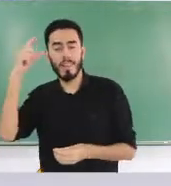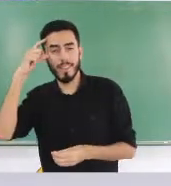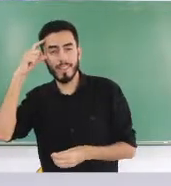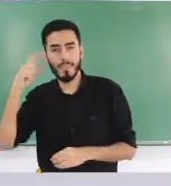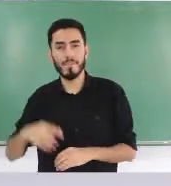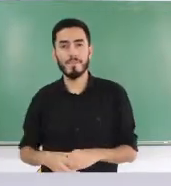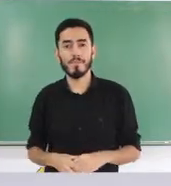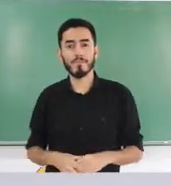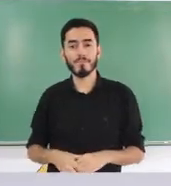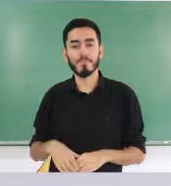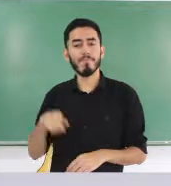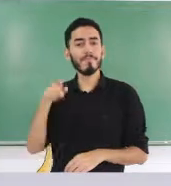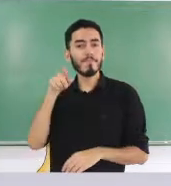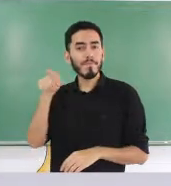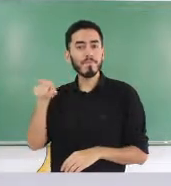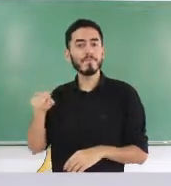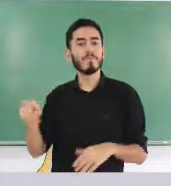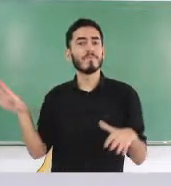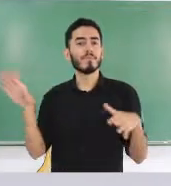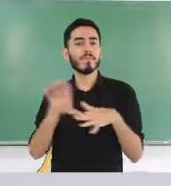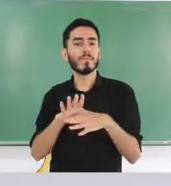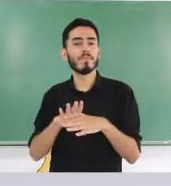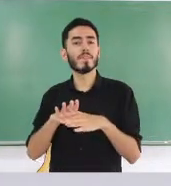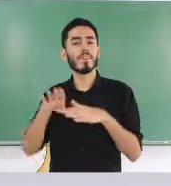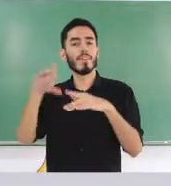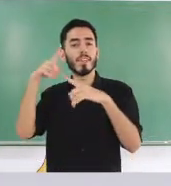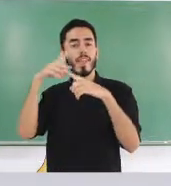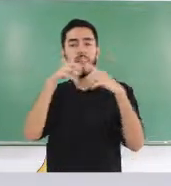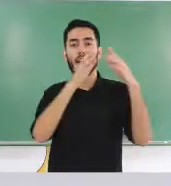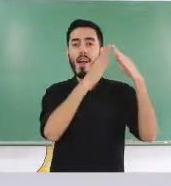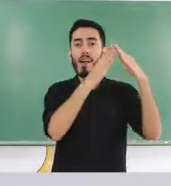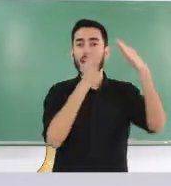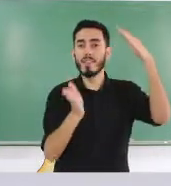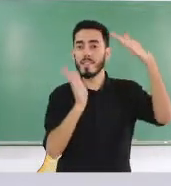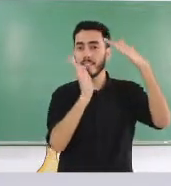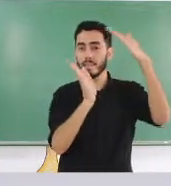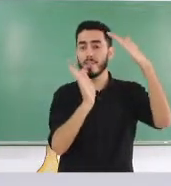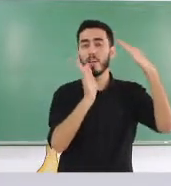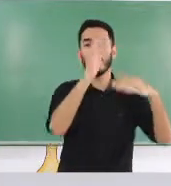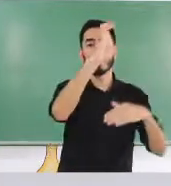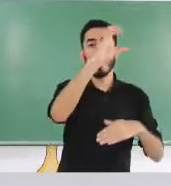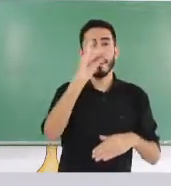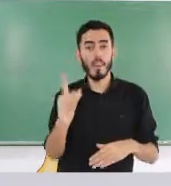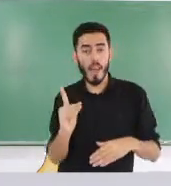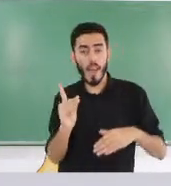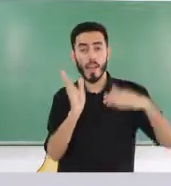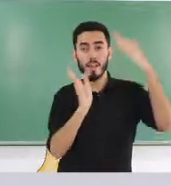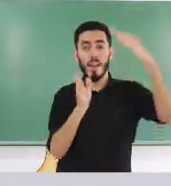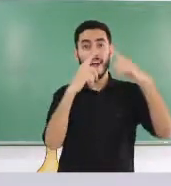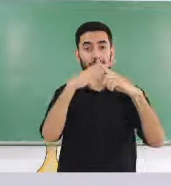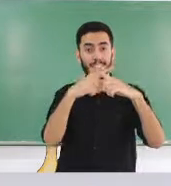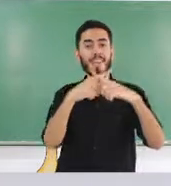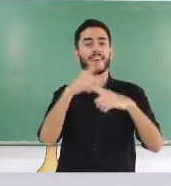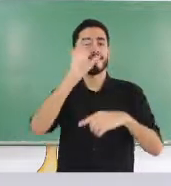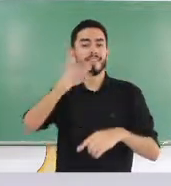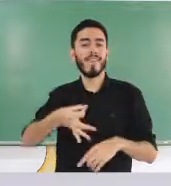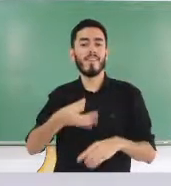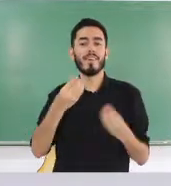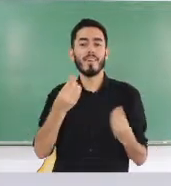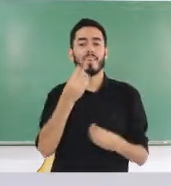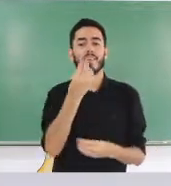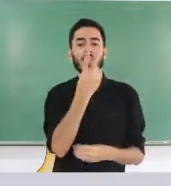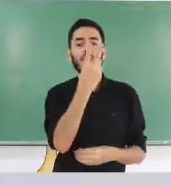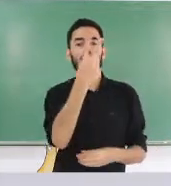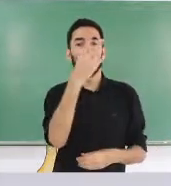Este sería el valor que toma el segmento CD desconocido. Con esto,